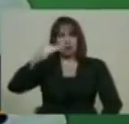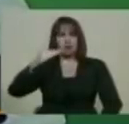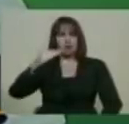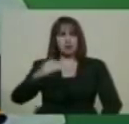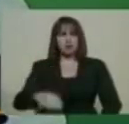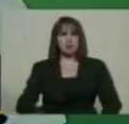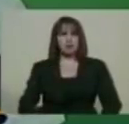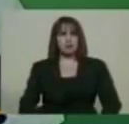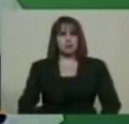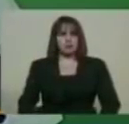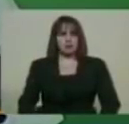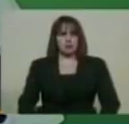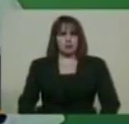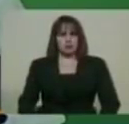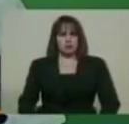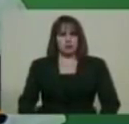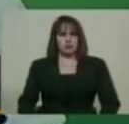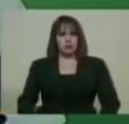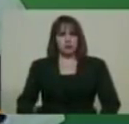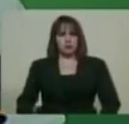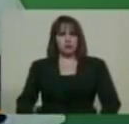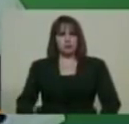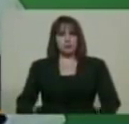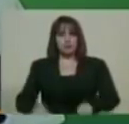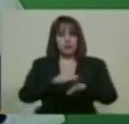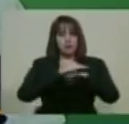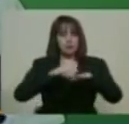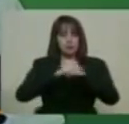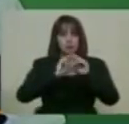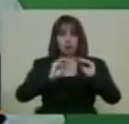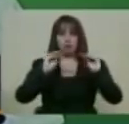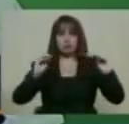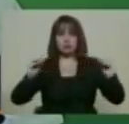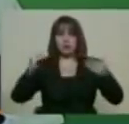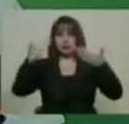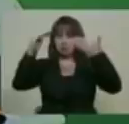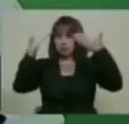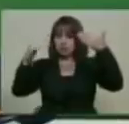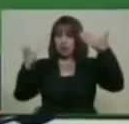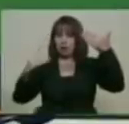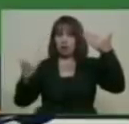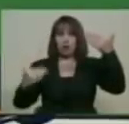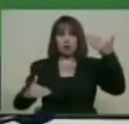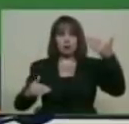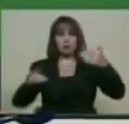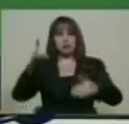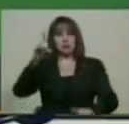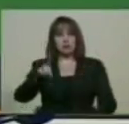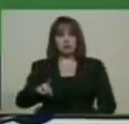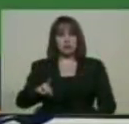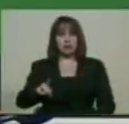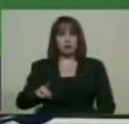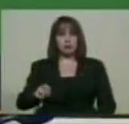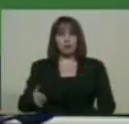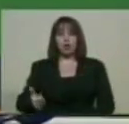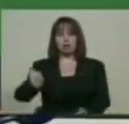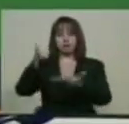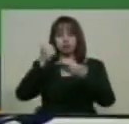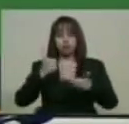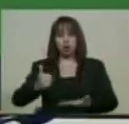sentido, bueno, el ministro ya anunciará las nuevas tablas, también todo el sistema de bonos, de